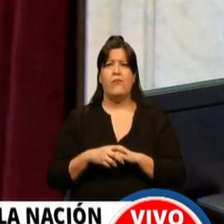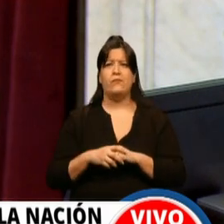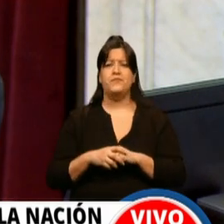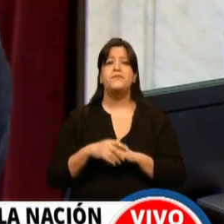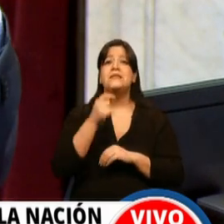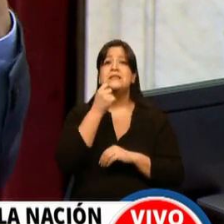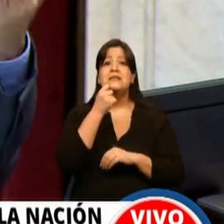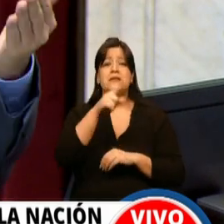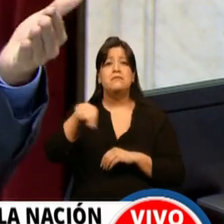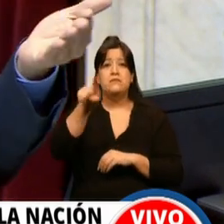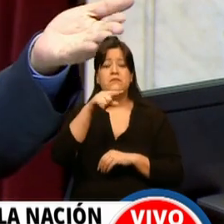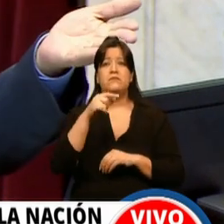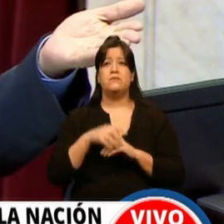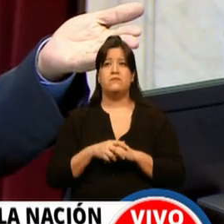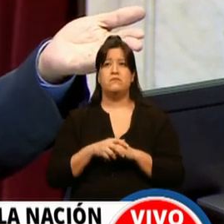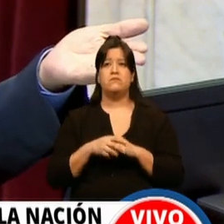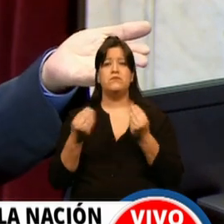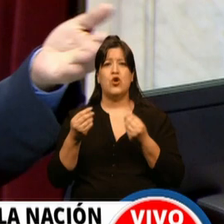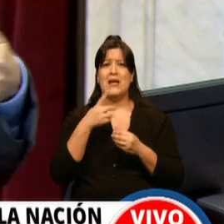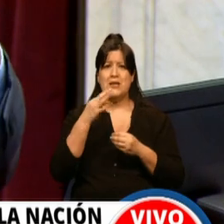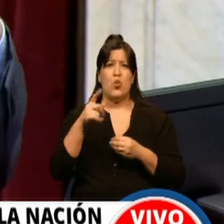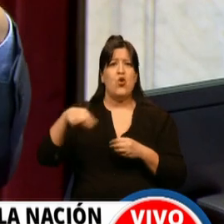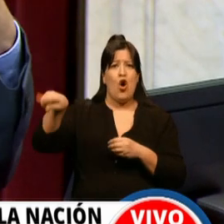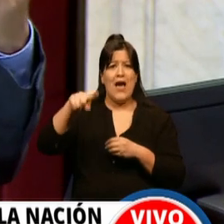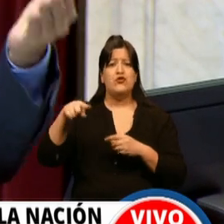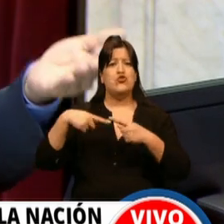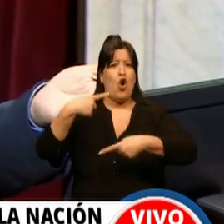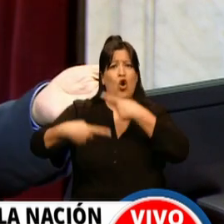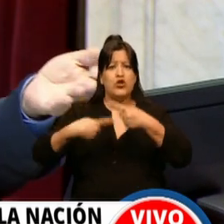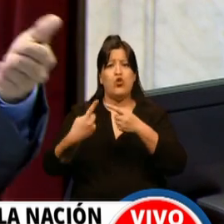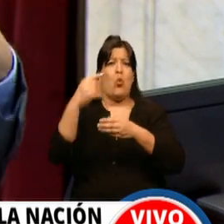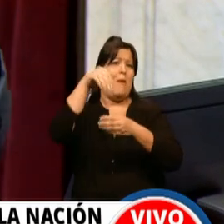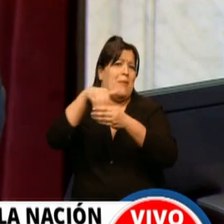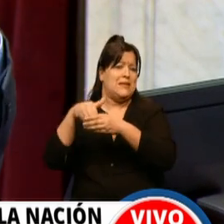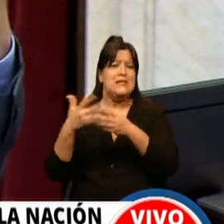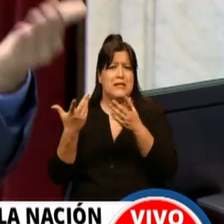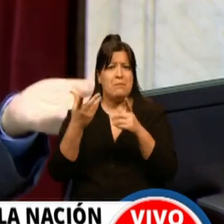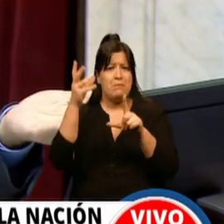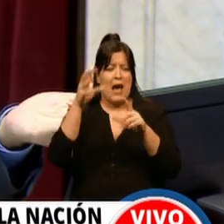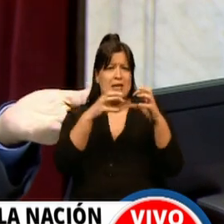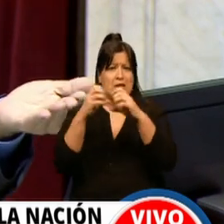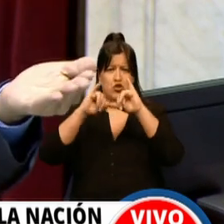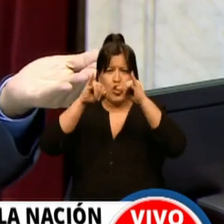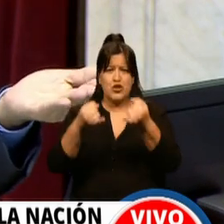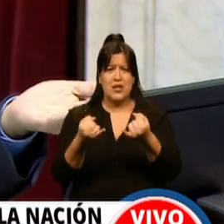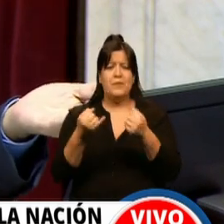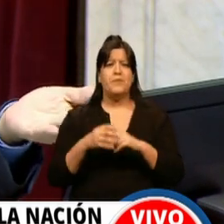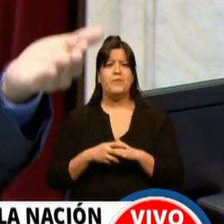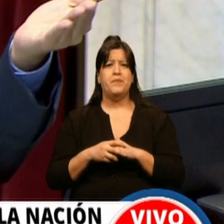si van a sostener porque ellos van a seguir participando de la sesión pero digamos